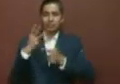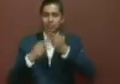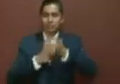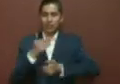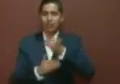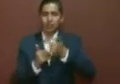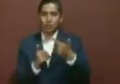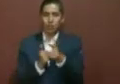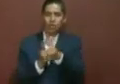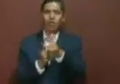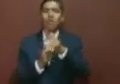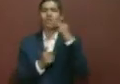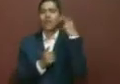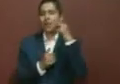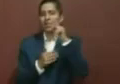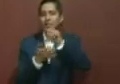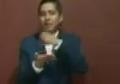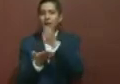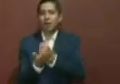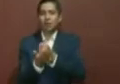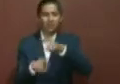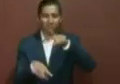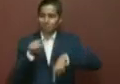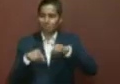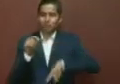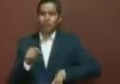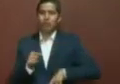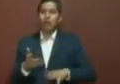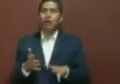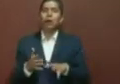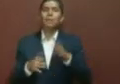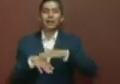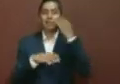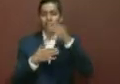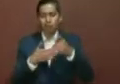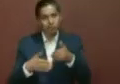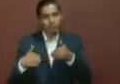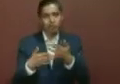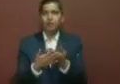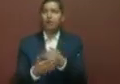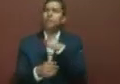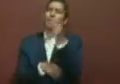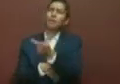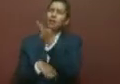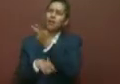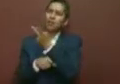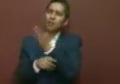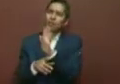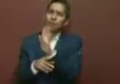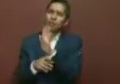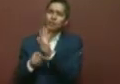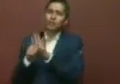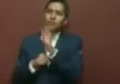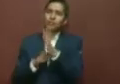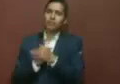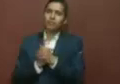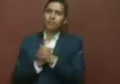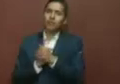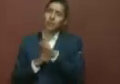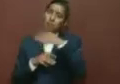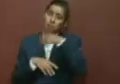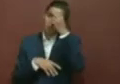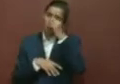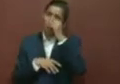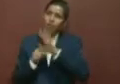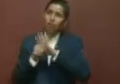poderes en Guanajuato, en Veracruz, en Tamaulipas. Va a haber una ampliación. La pregunta es en el sentido de qué opinión